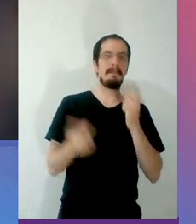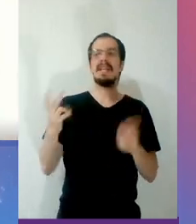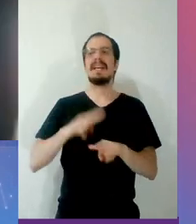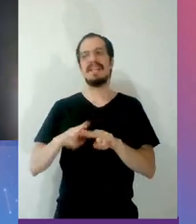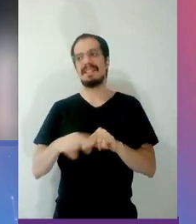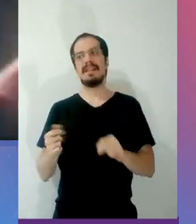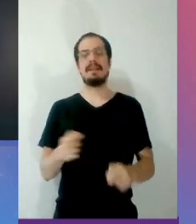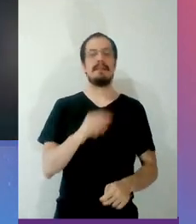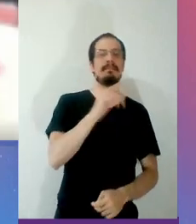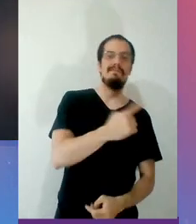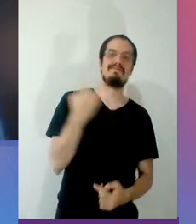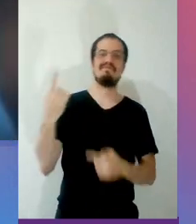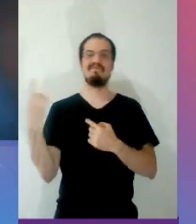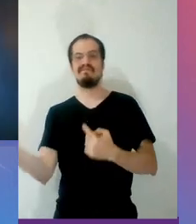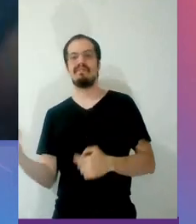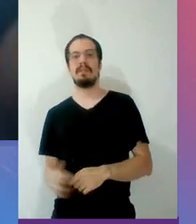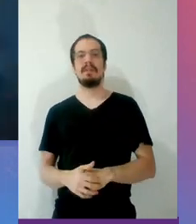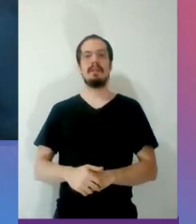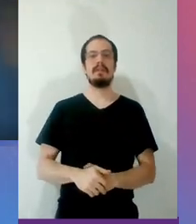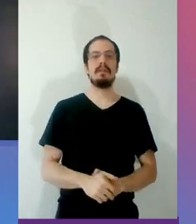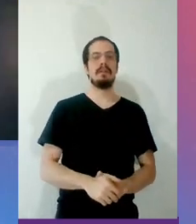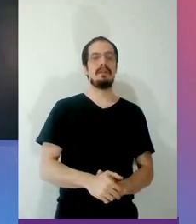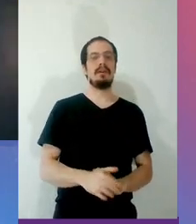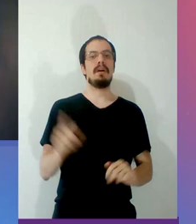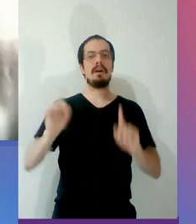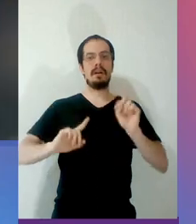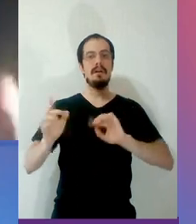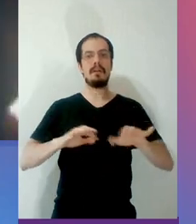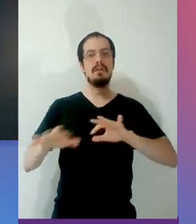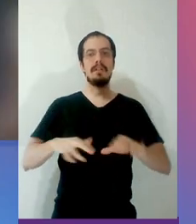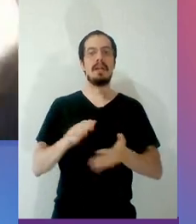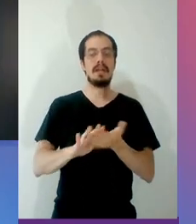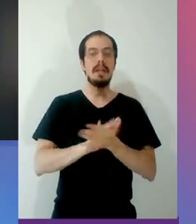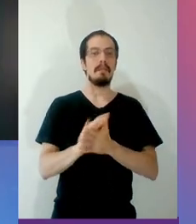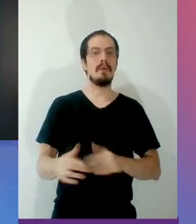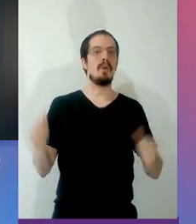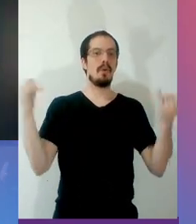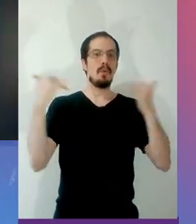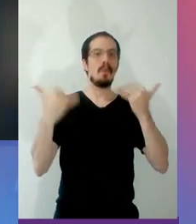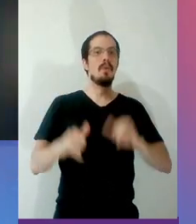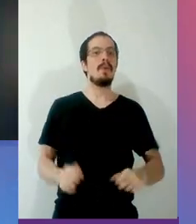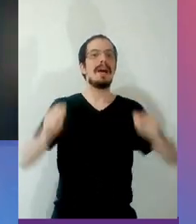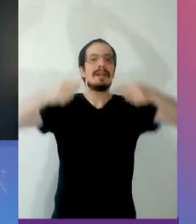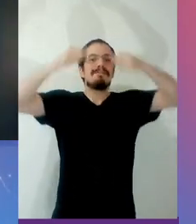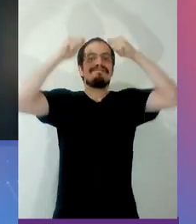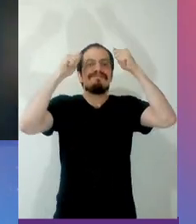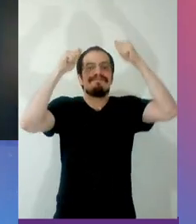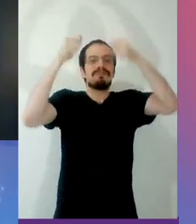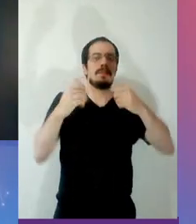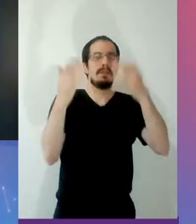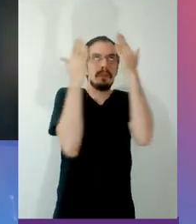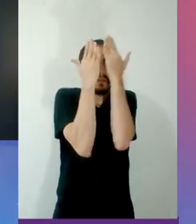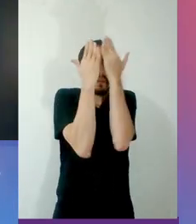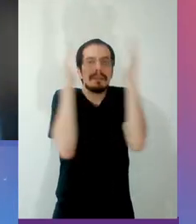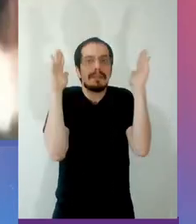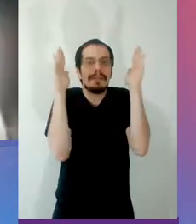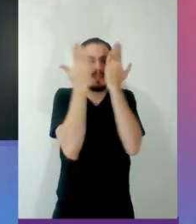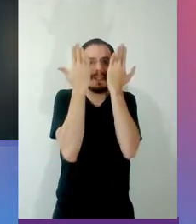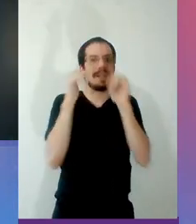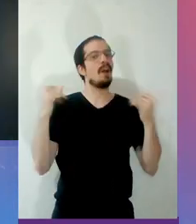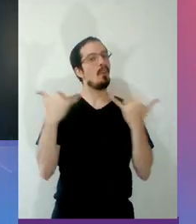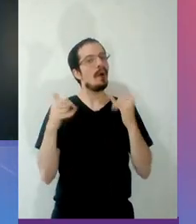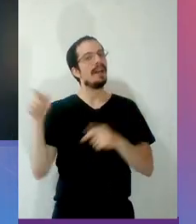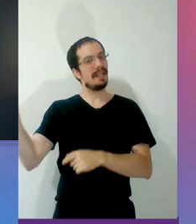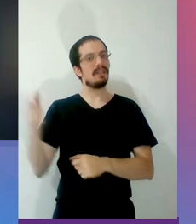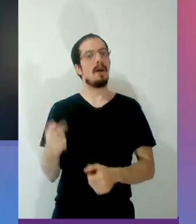tan sencillos como el juego del escondite, ¿dónde está? Ahí está, no está, etcétera. En que el chiquito en el fondo se alegra porque lo encuentran